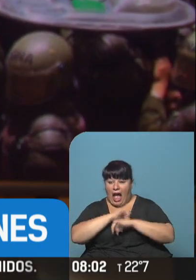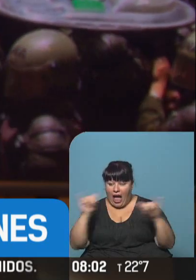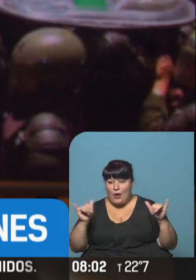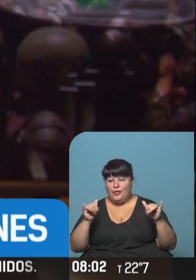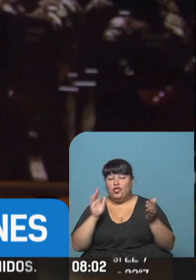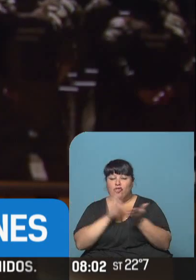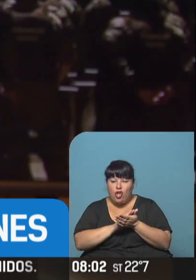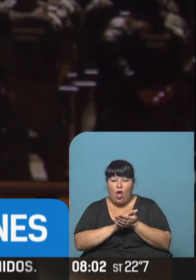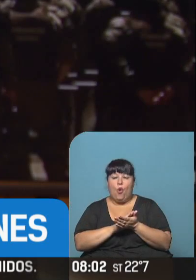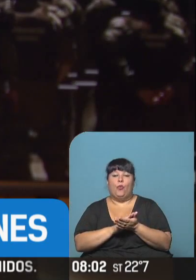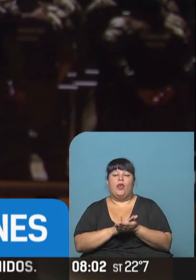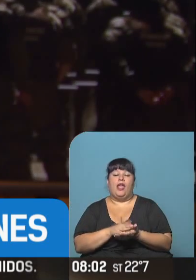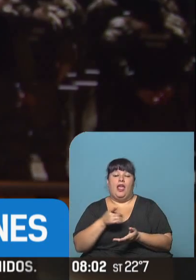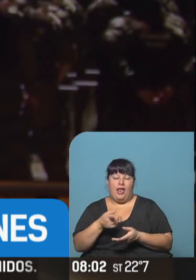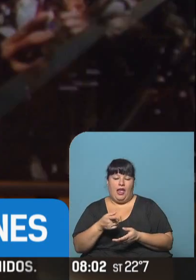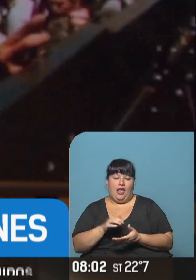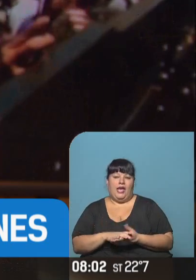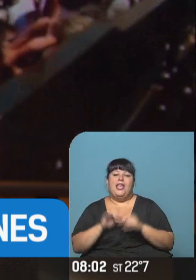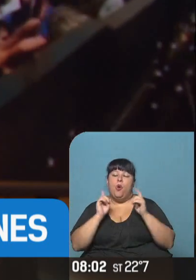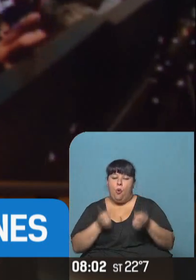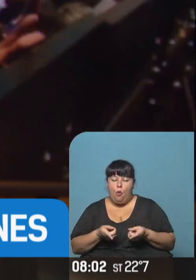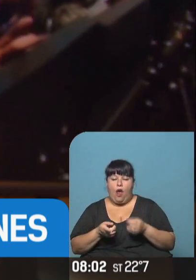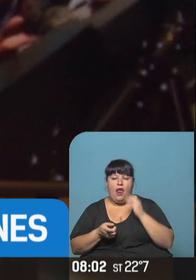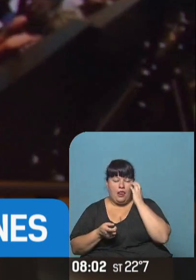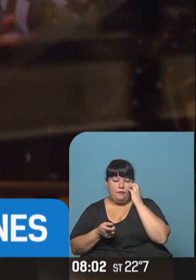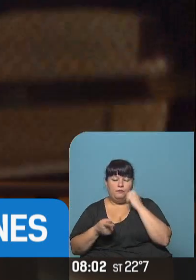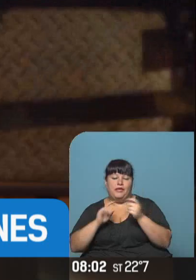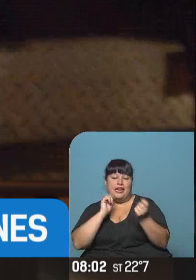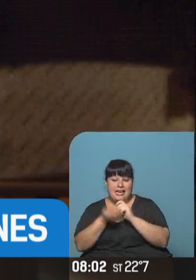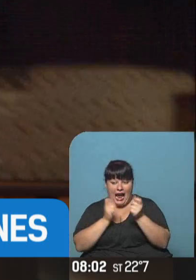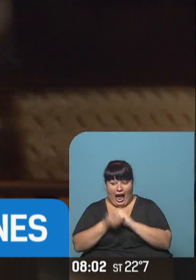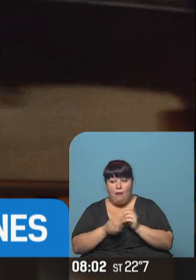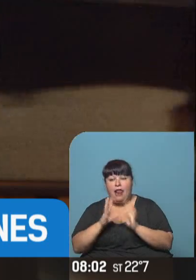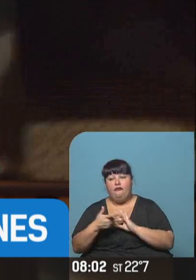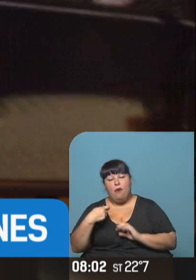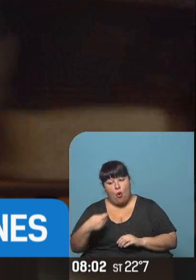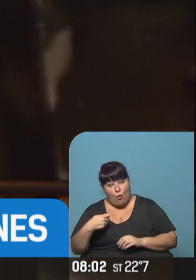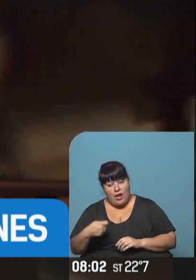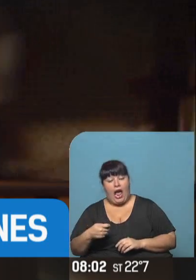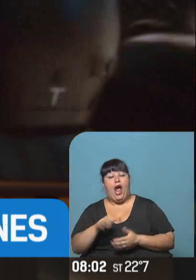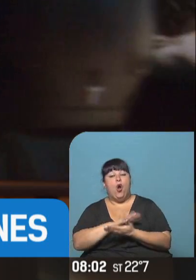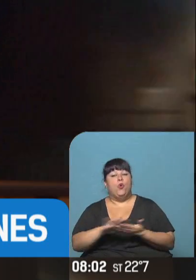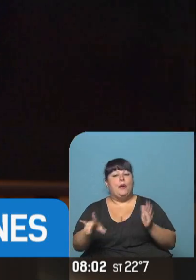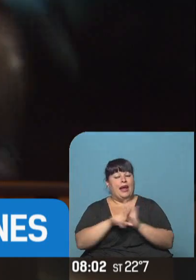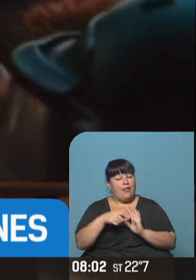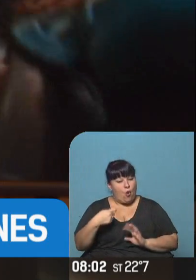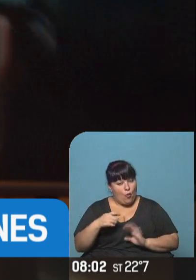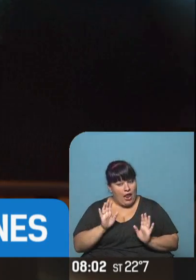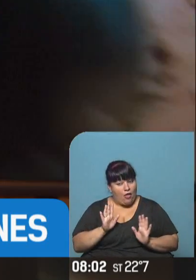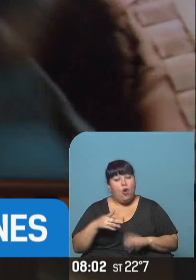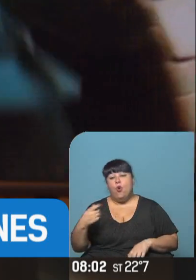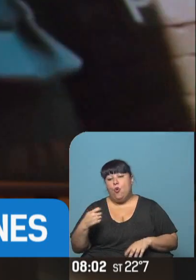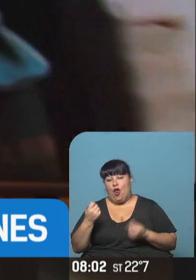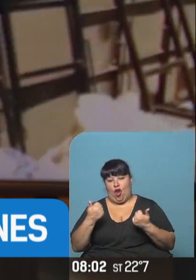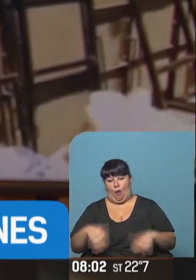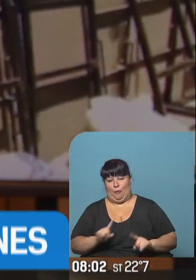mensaje en torno a que a pesar de los cambios en el sistema jubilatorio y de la nueva ley jubilatoria, el jubilado